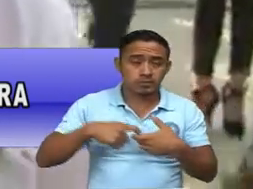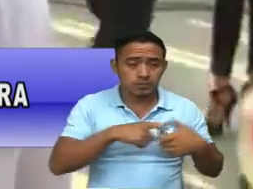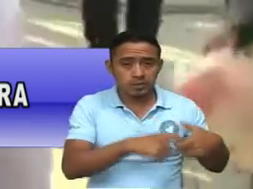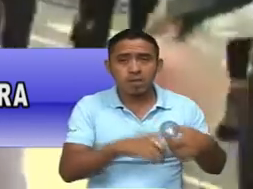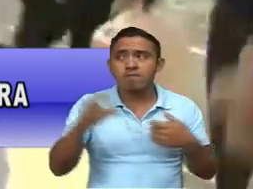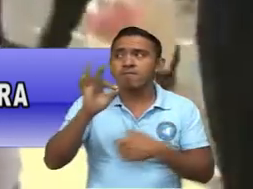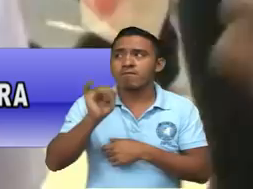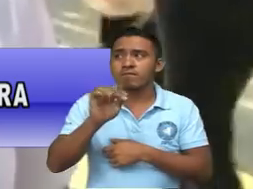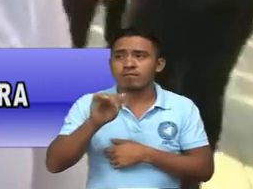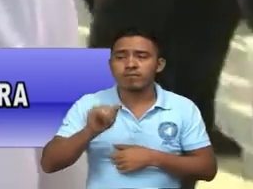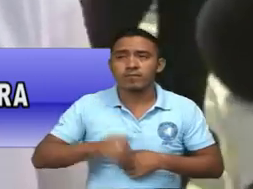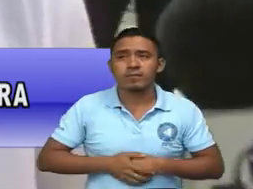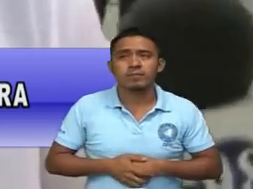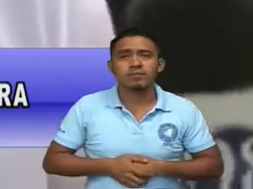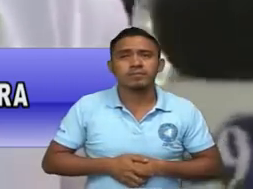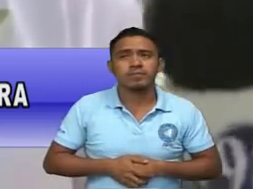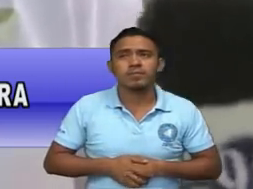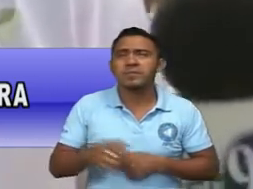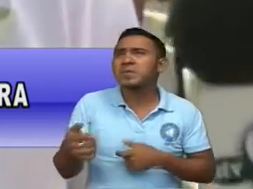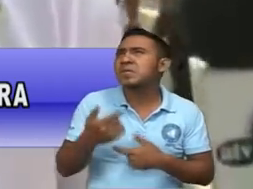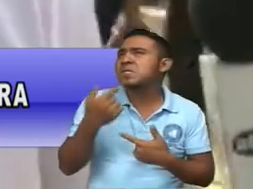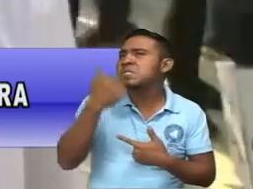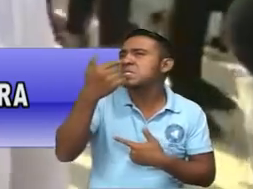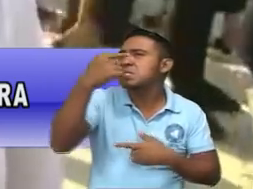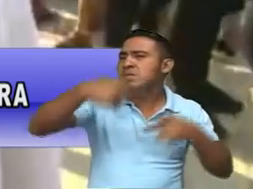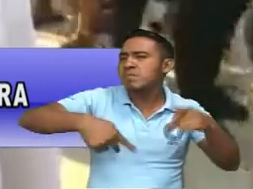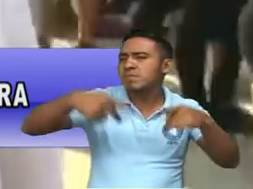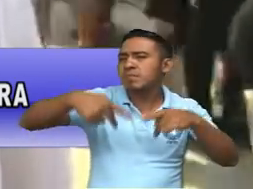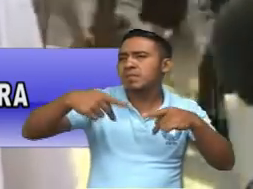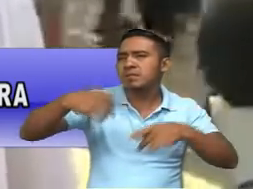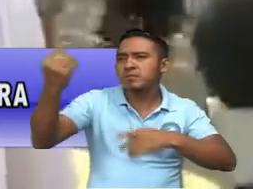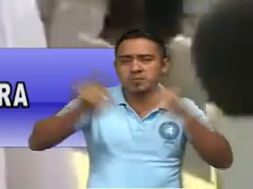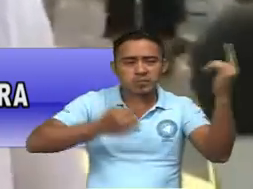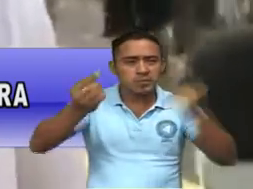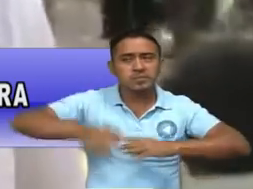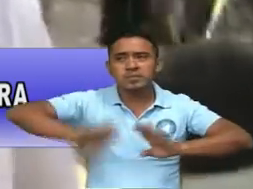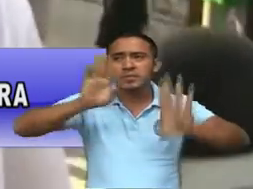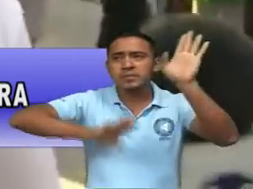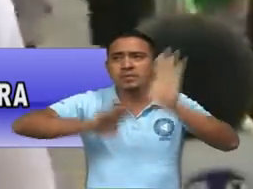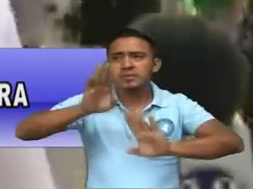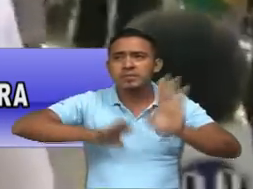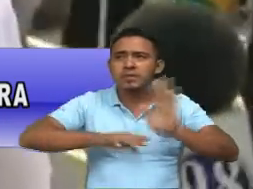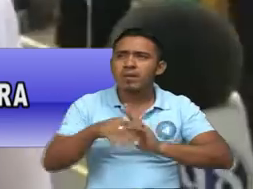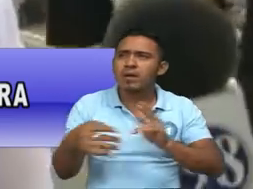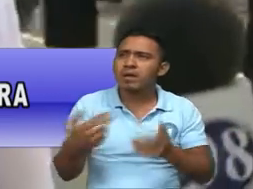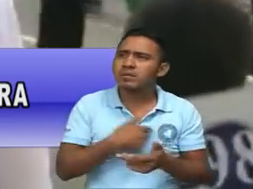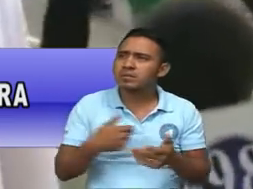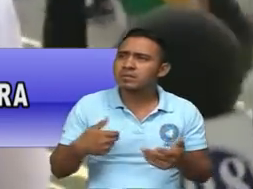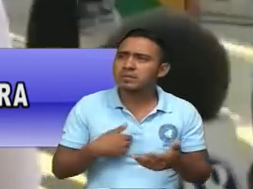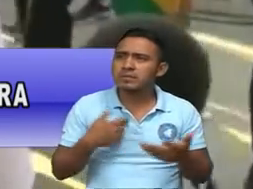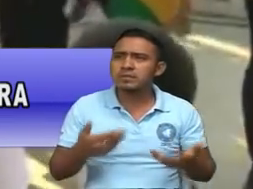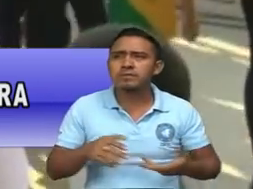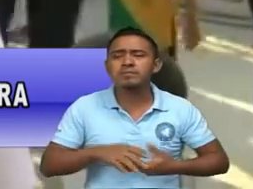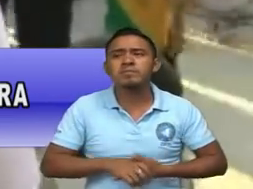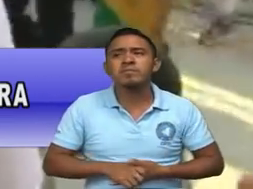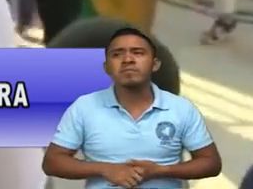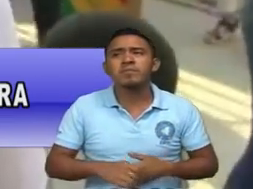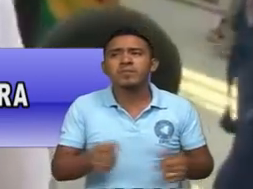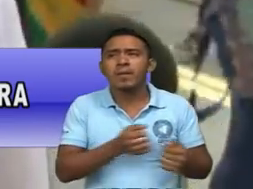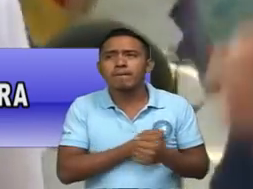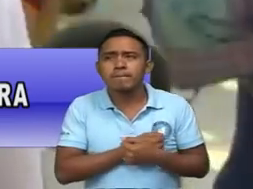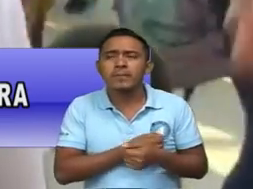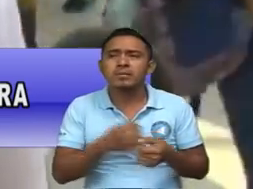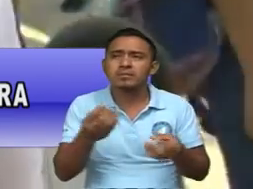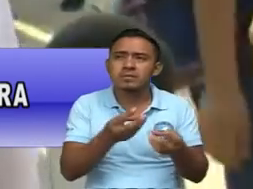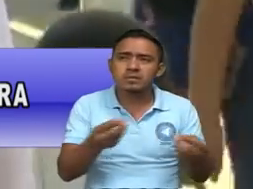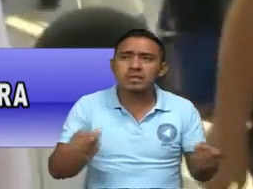Madre Tierra. Ingeniero, ¿quiénes participan el día de hoy? Esta alegría desbordante que vemos por la Madre Tierra y que se